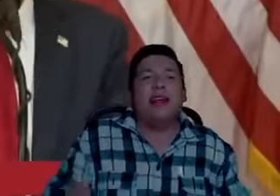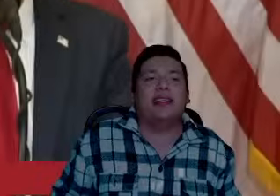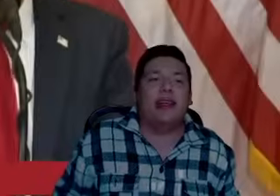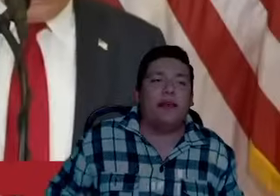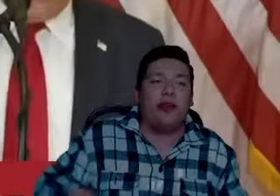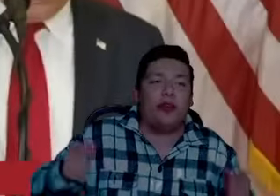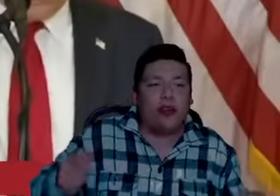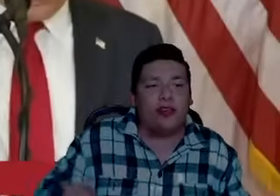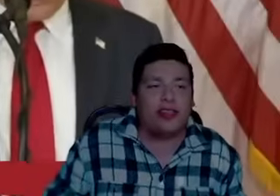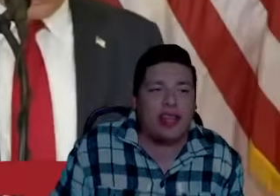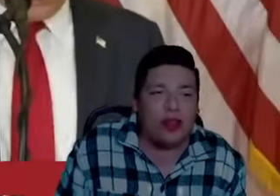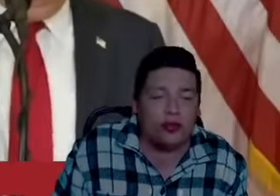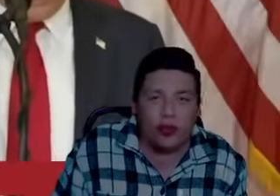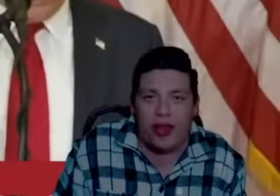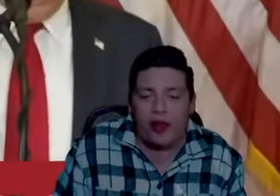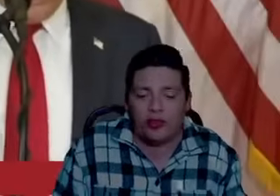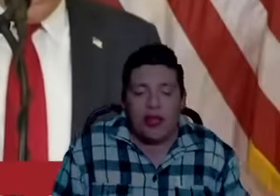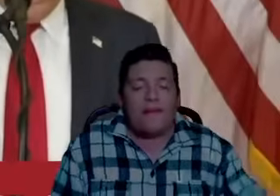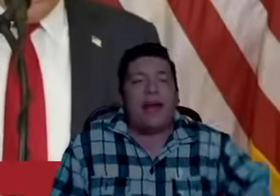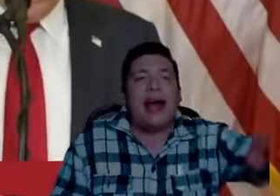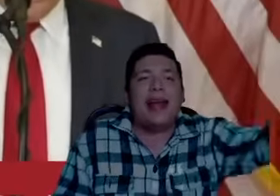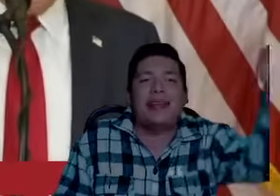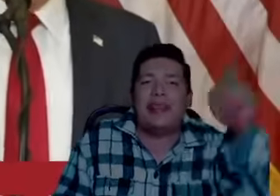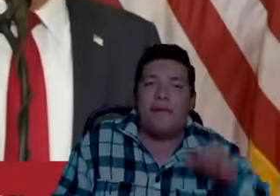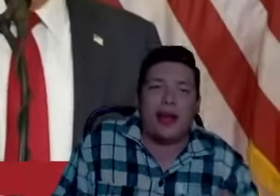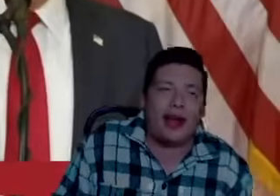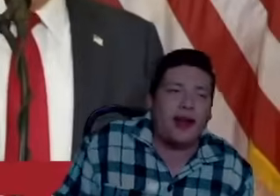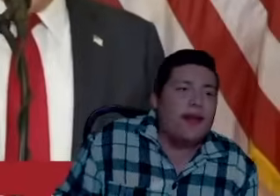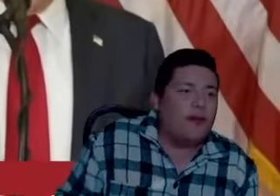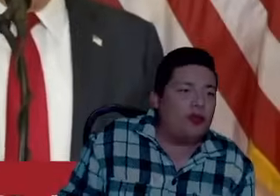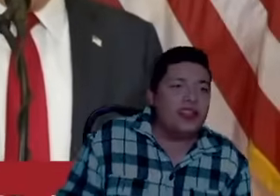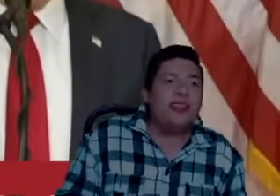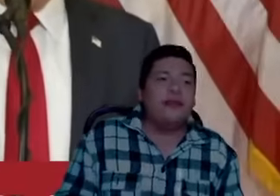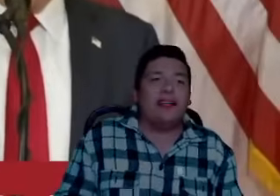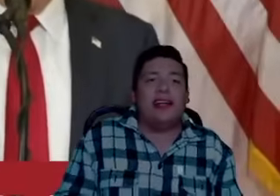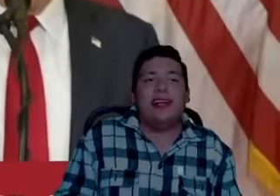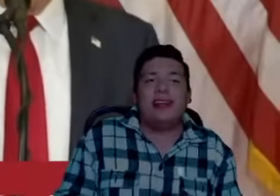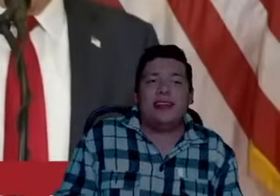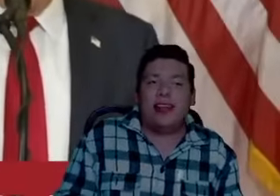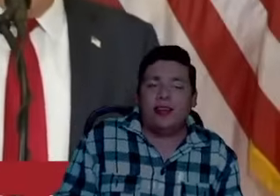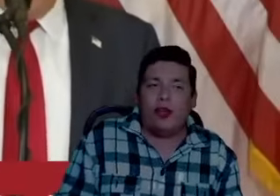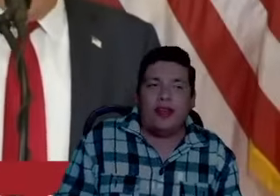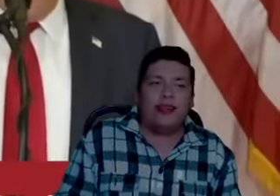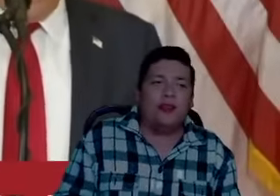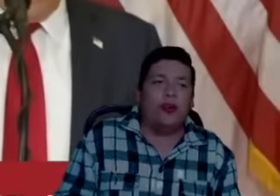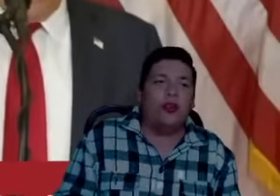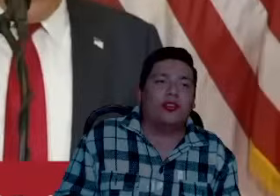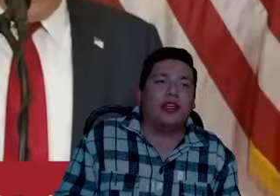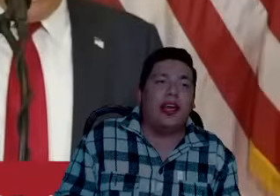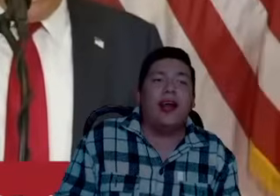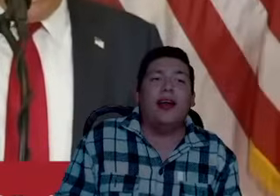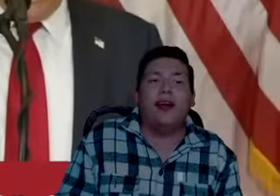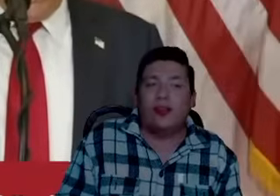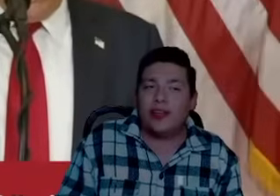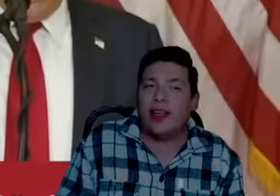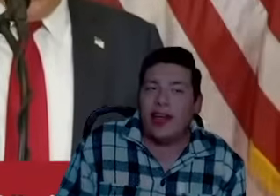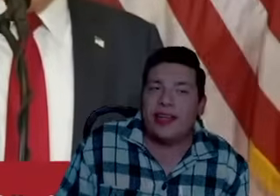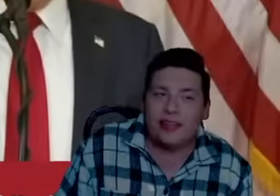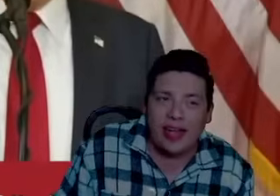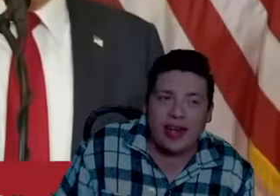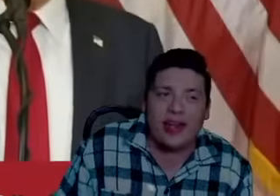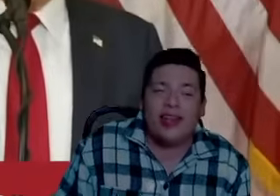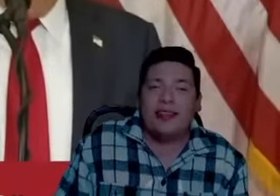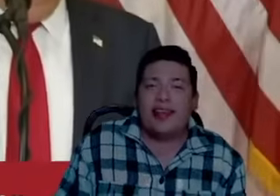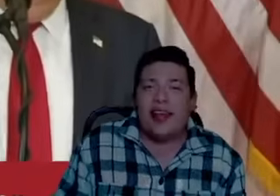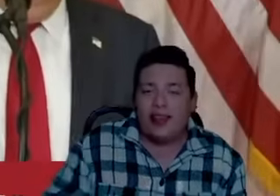sí, amigas y amigos, los Estados Unidos van a temblar. Muchísimas gracias a todas y a todos